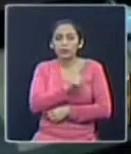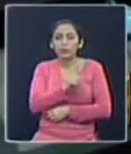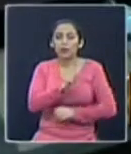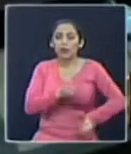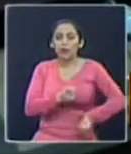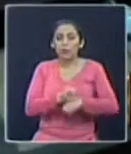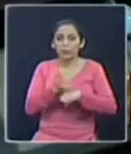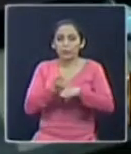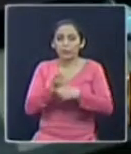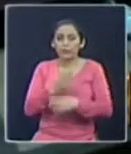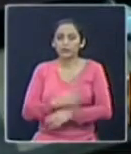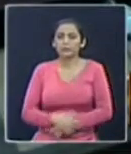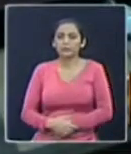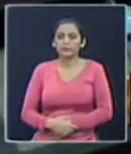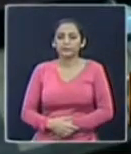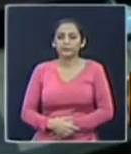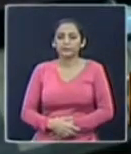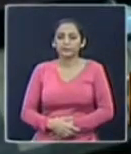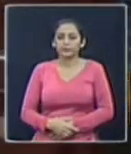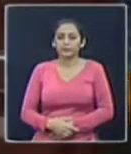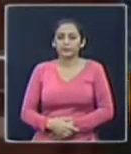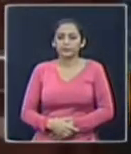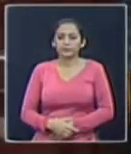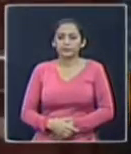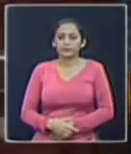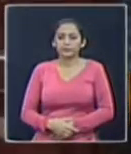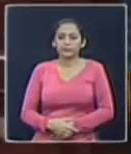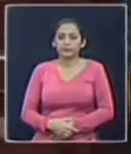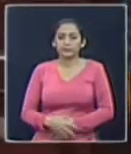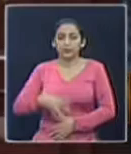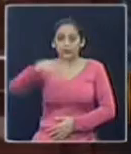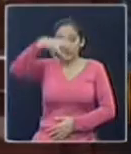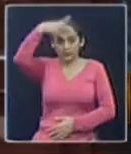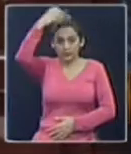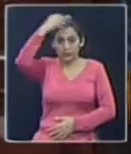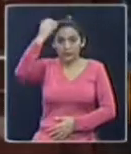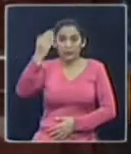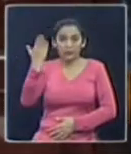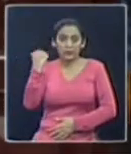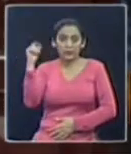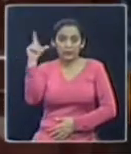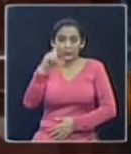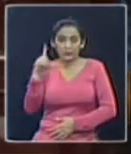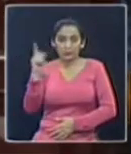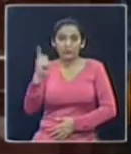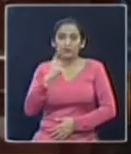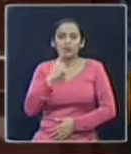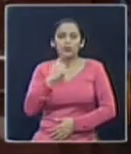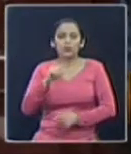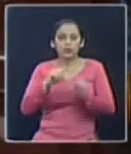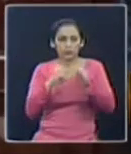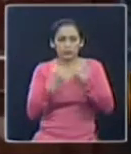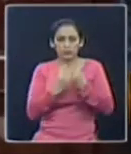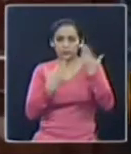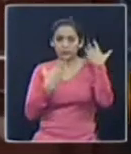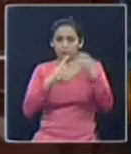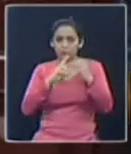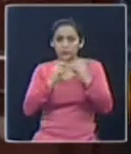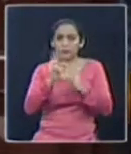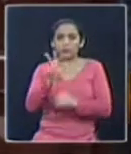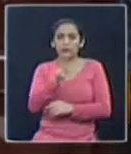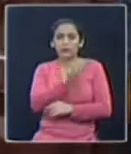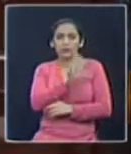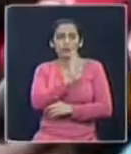legisladores, es decir, con 91 votos. Y el mismo Jorge Glass el lunes exhortó a la bancada de Alianza País dar paso